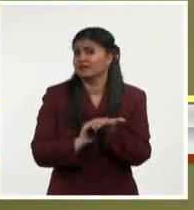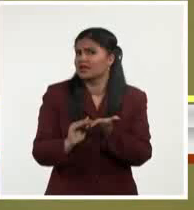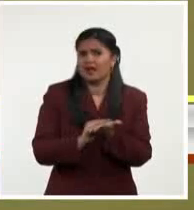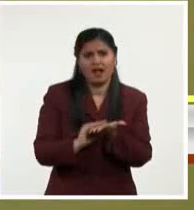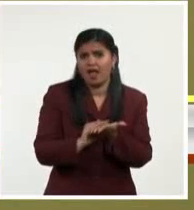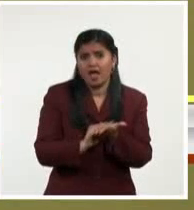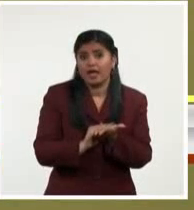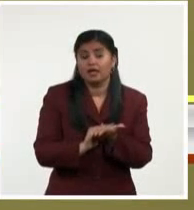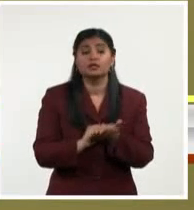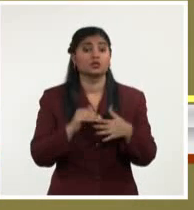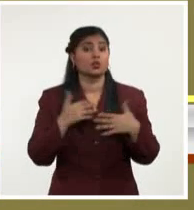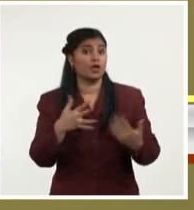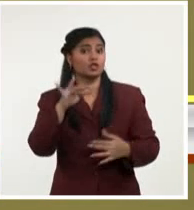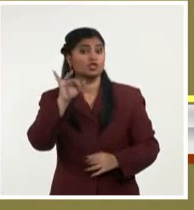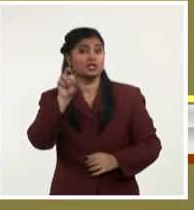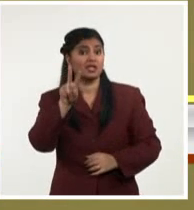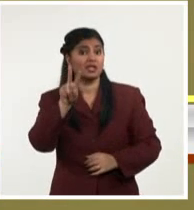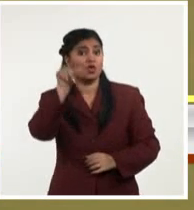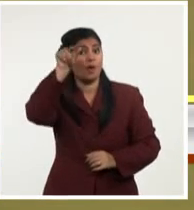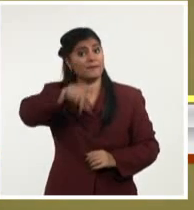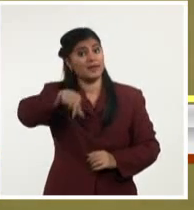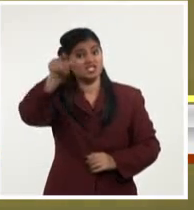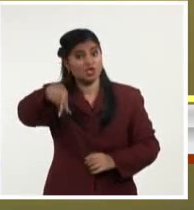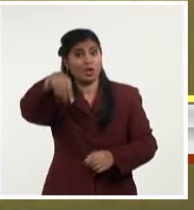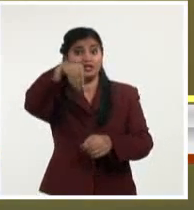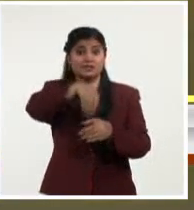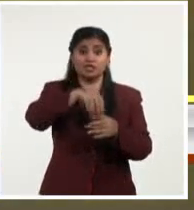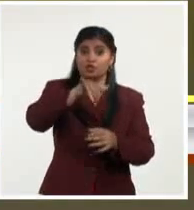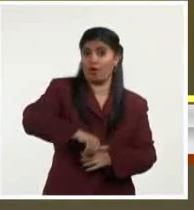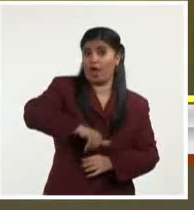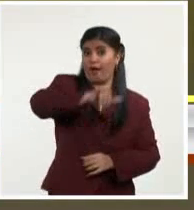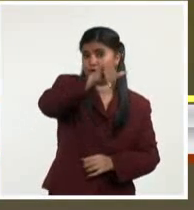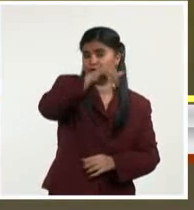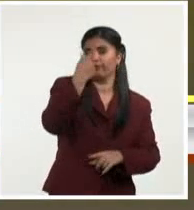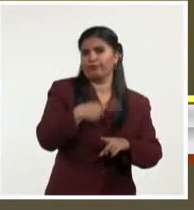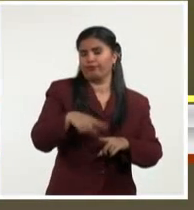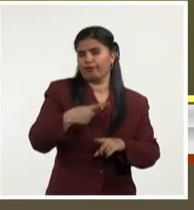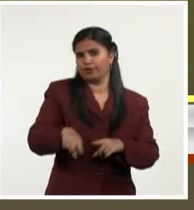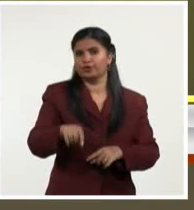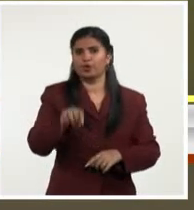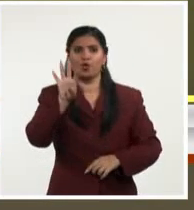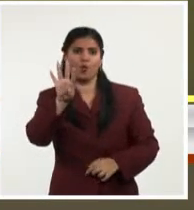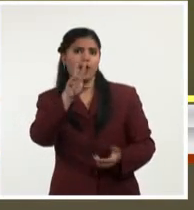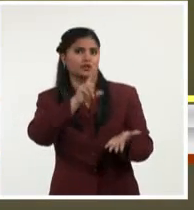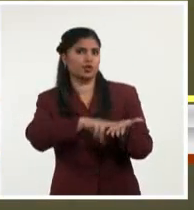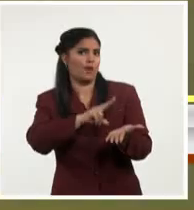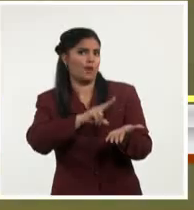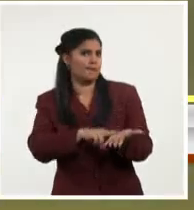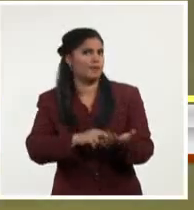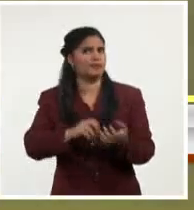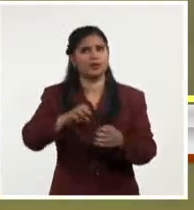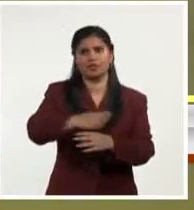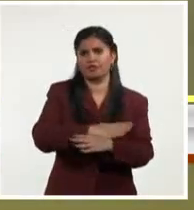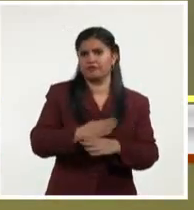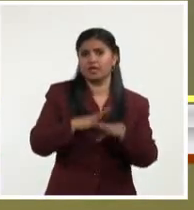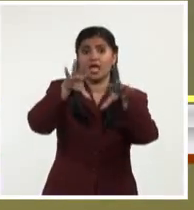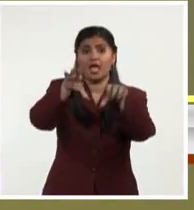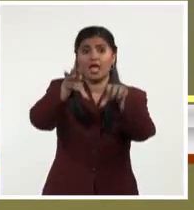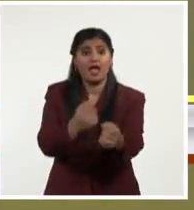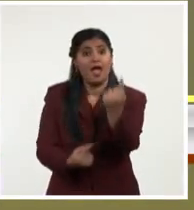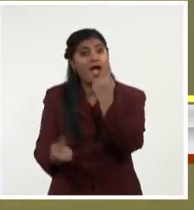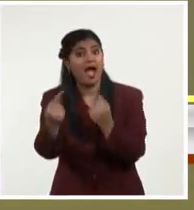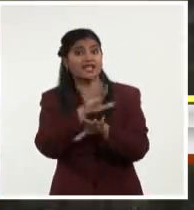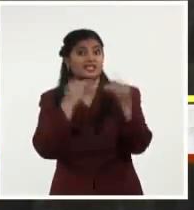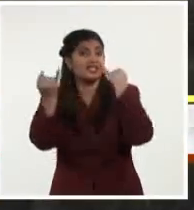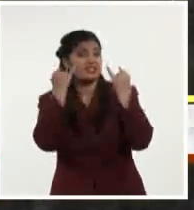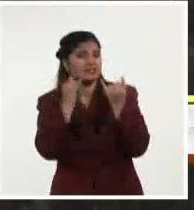las 72 personas que iban a bordo del avión, 68 pasajeros y 4 miembros de la tripulación, es nula, según declaró este